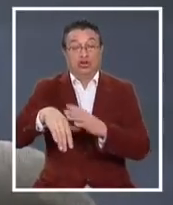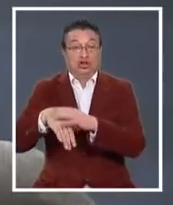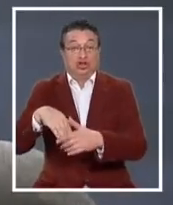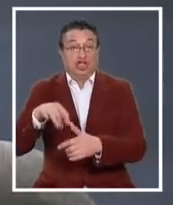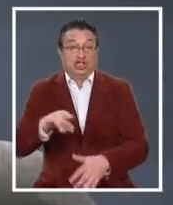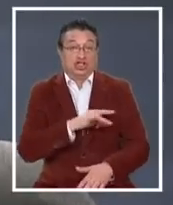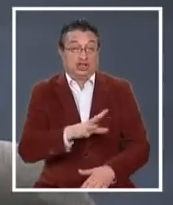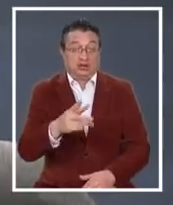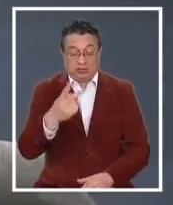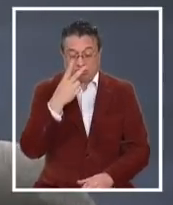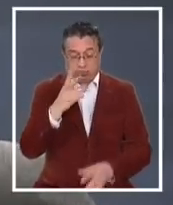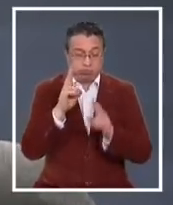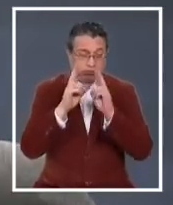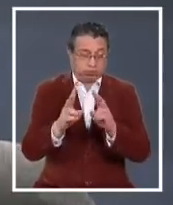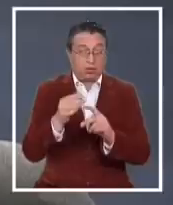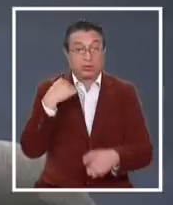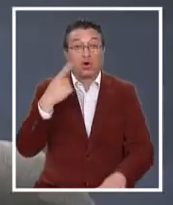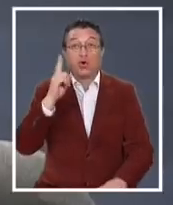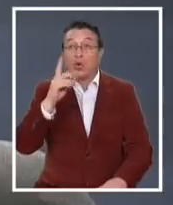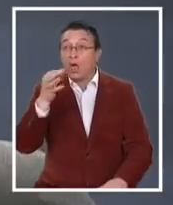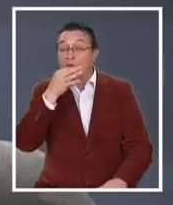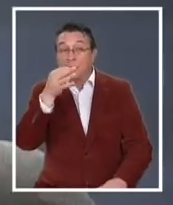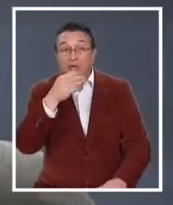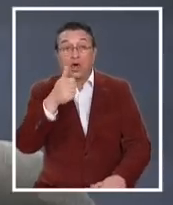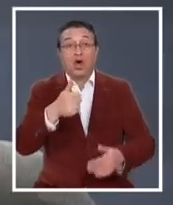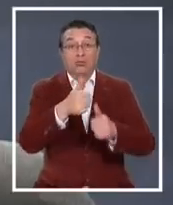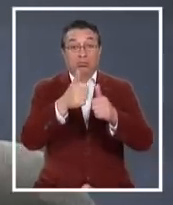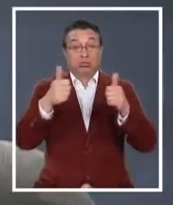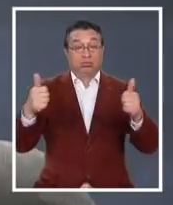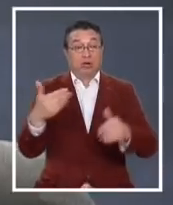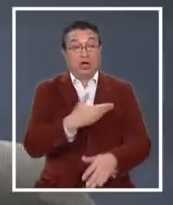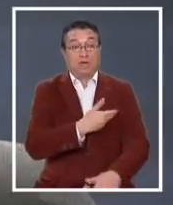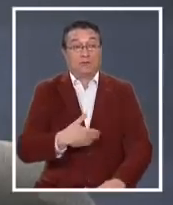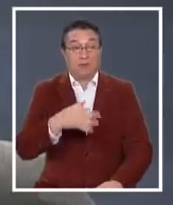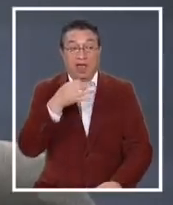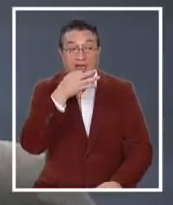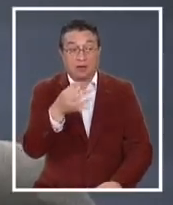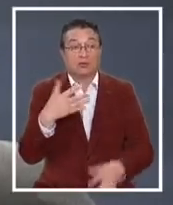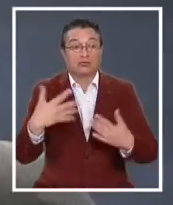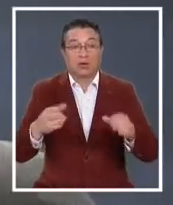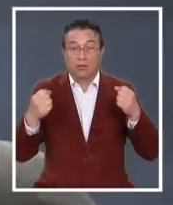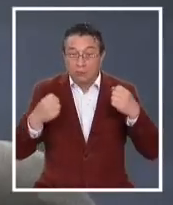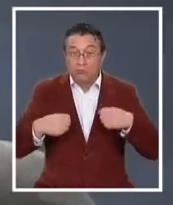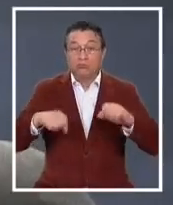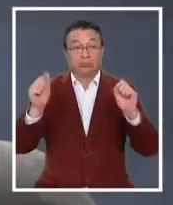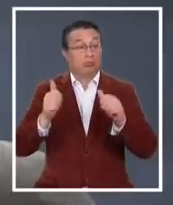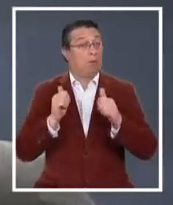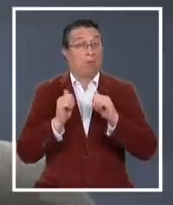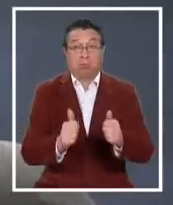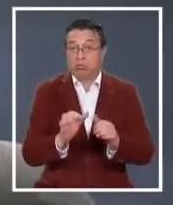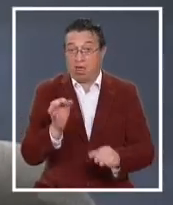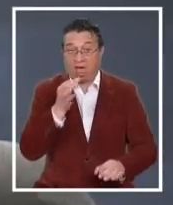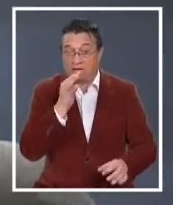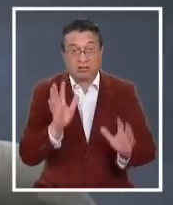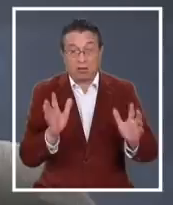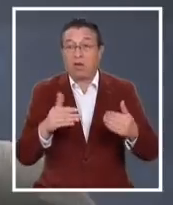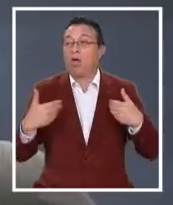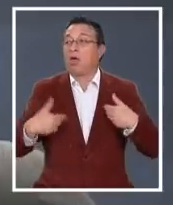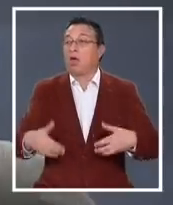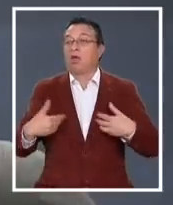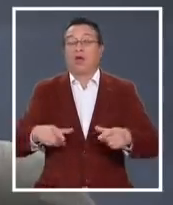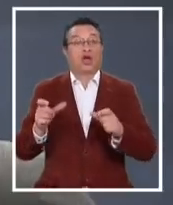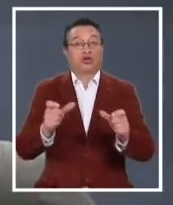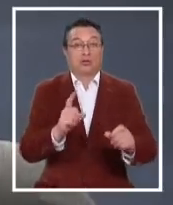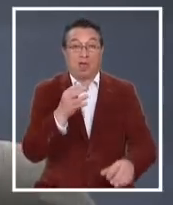eso. Pero yo no he escuchado a ninguna autoridad de gobierno señalar que hemos superado la pandemia, señalar que hay que relajar los